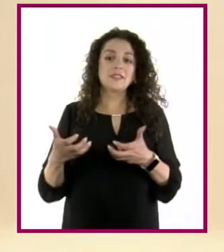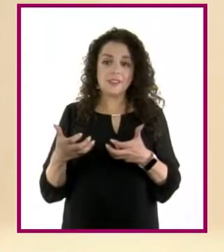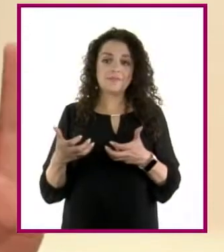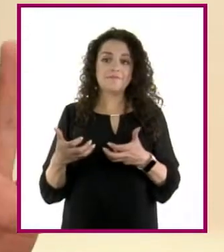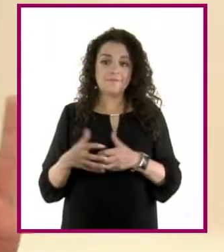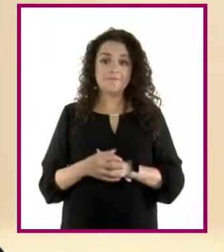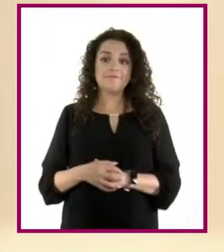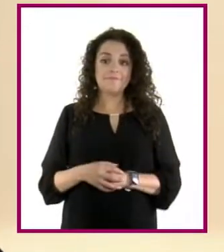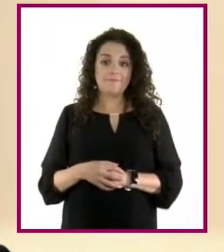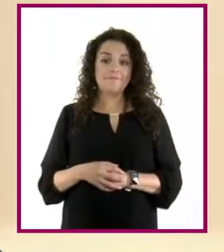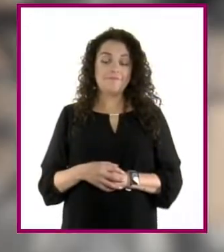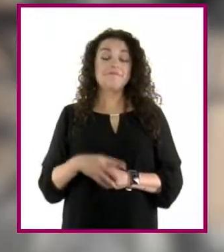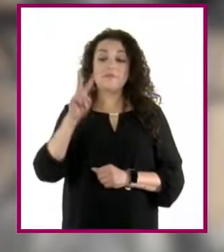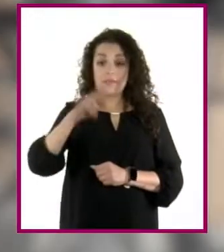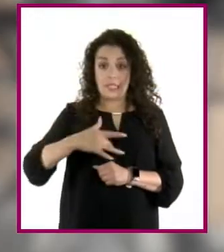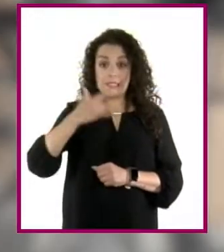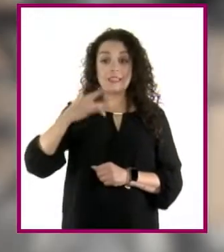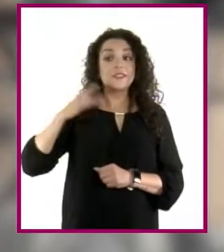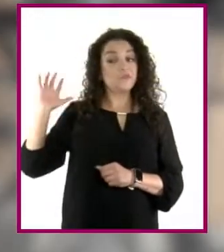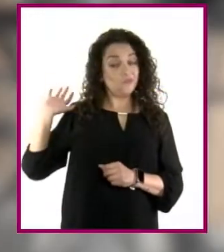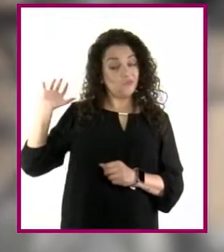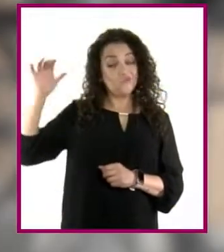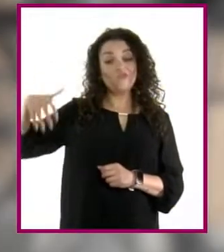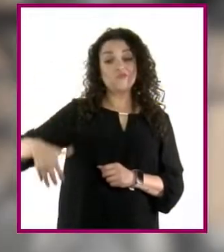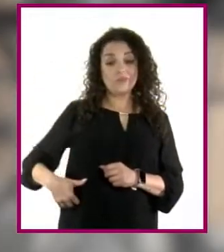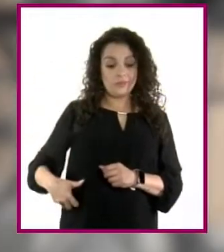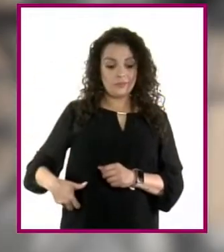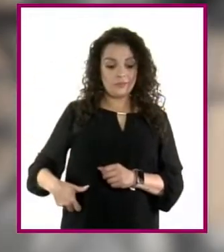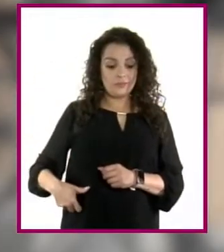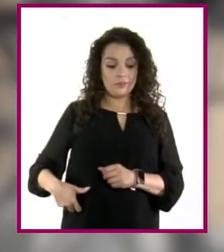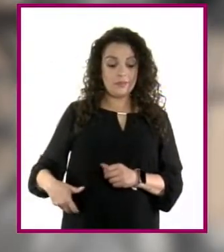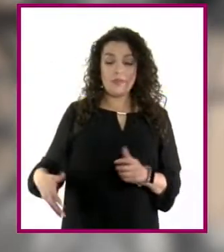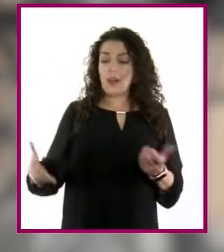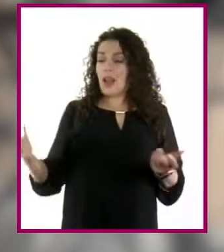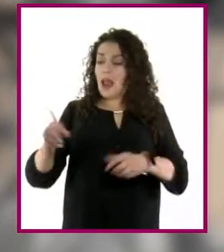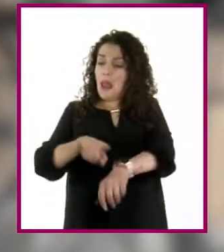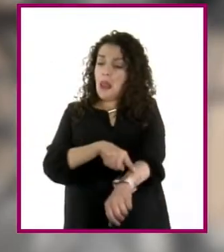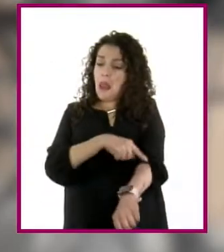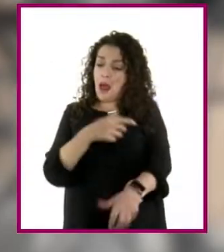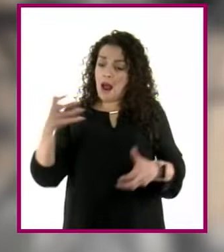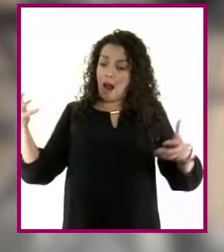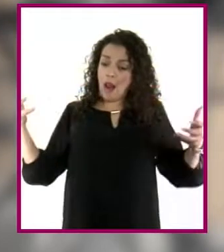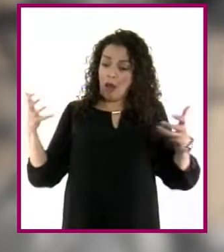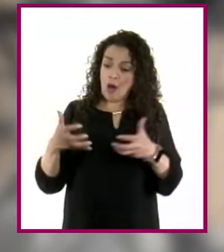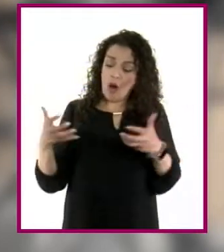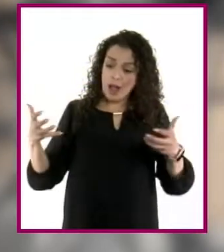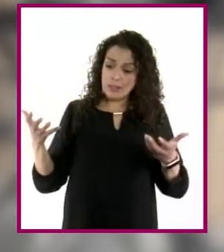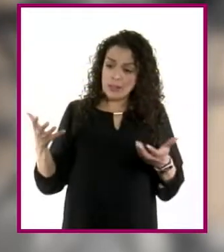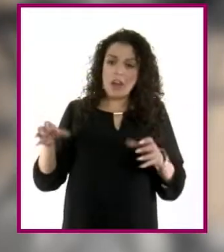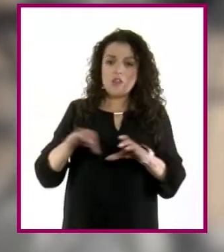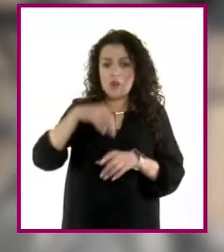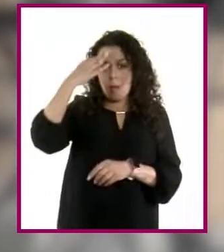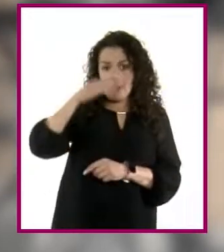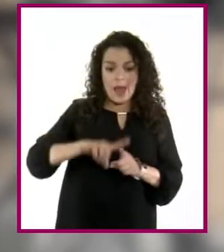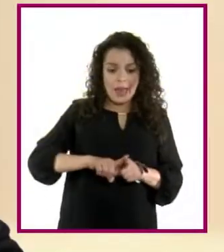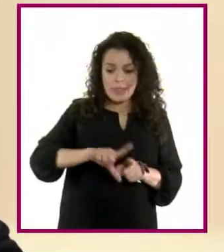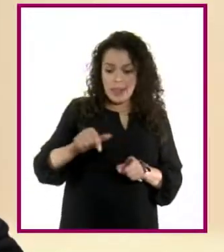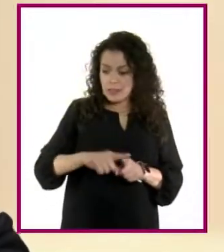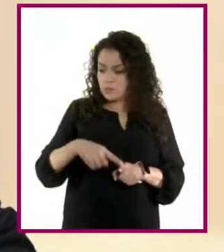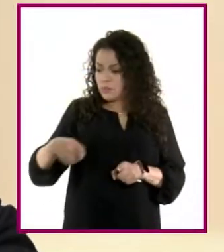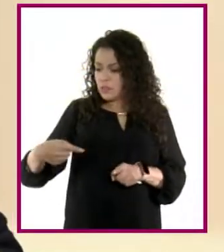que están orgullosas de él. Si es un proceso tan largo, ¿cómo saben qué sigue? ¿Alguien las